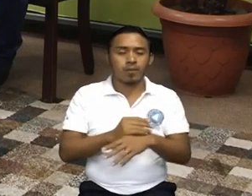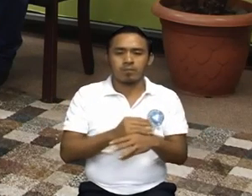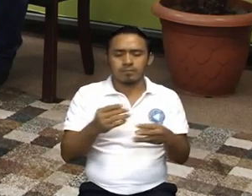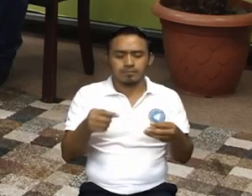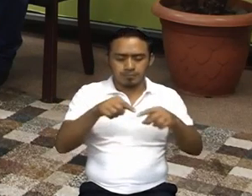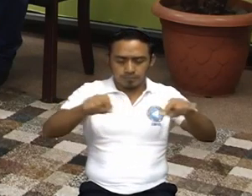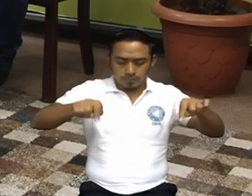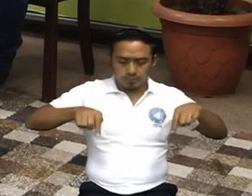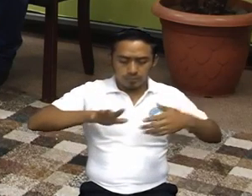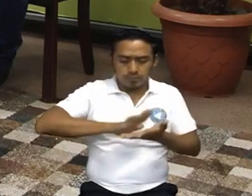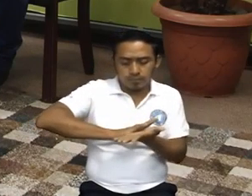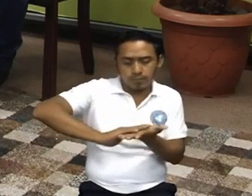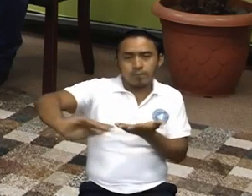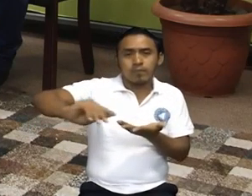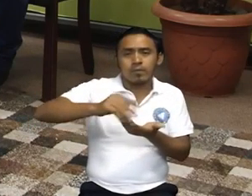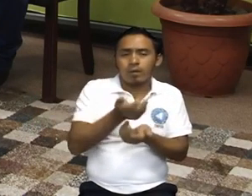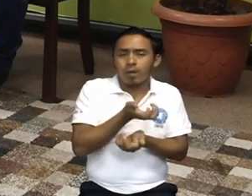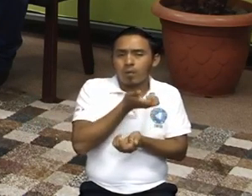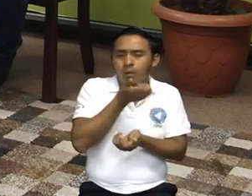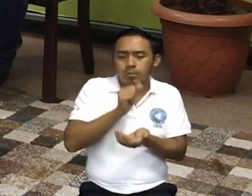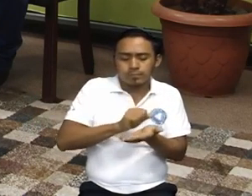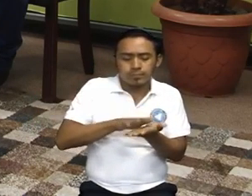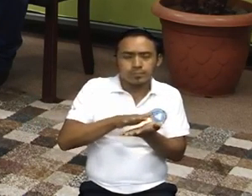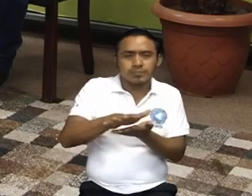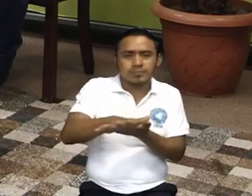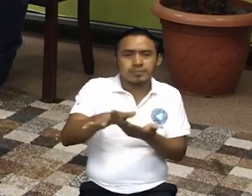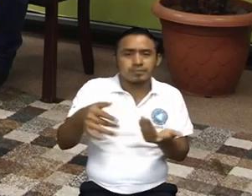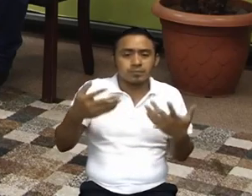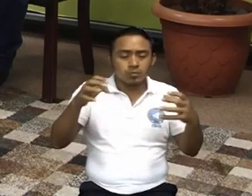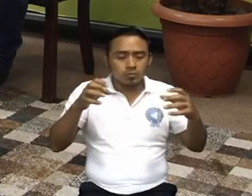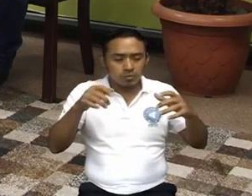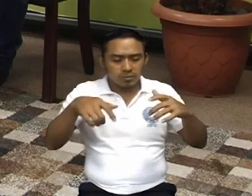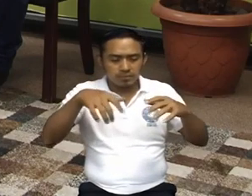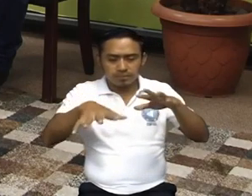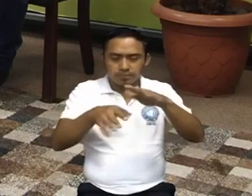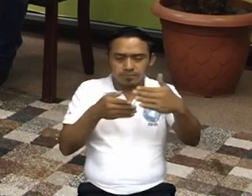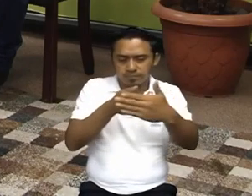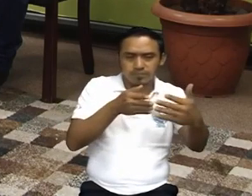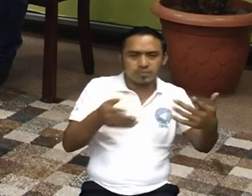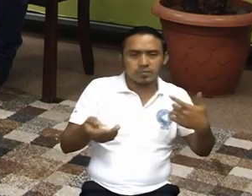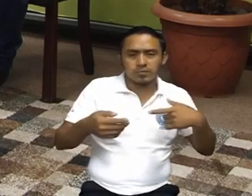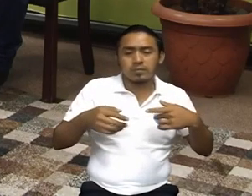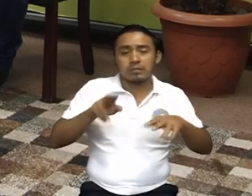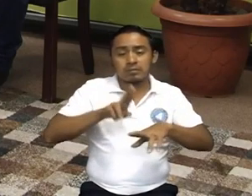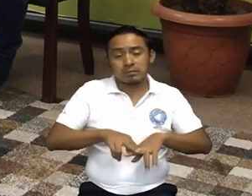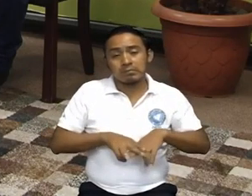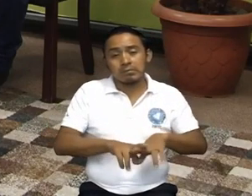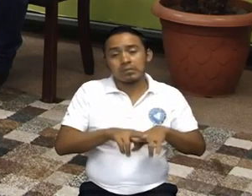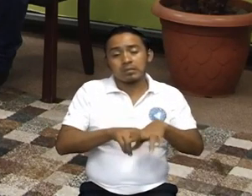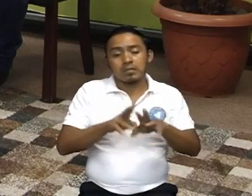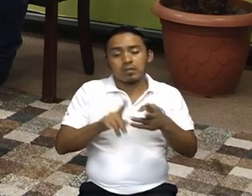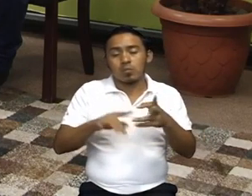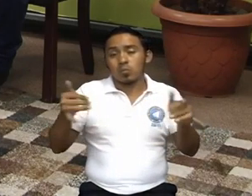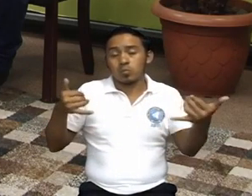que hayan objetos en el pase, ¿no? En el tránsito del adulto mayor, silla,